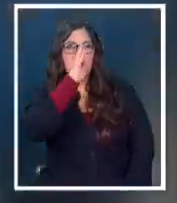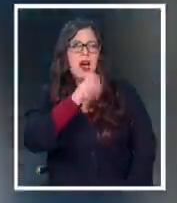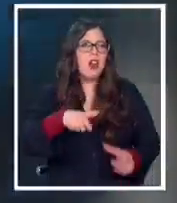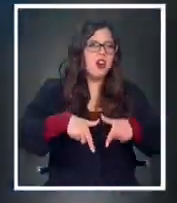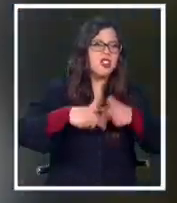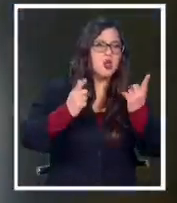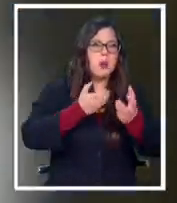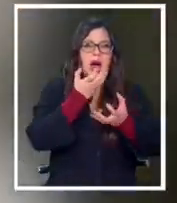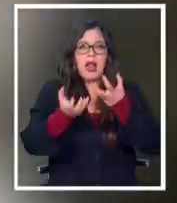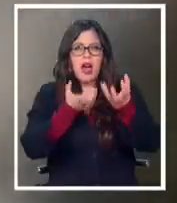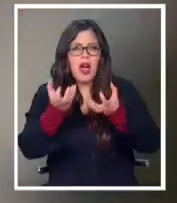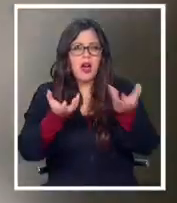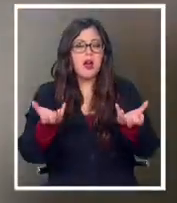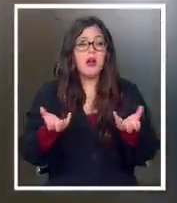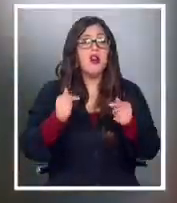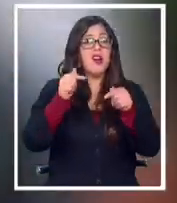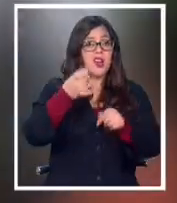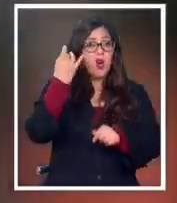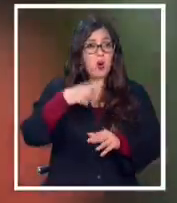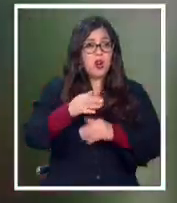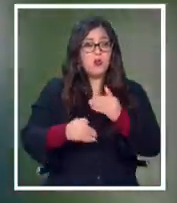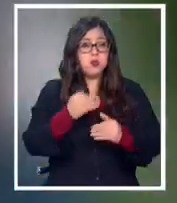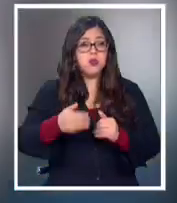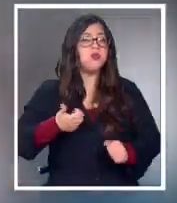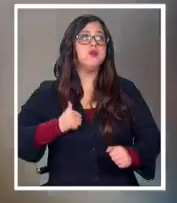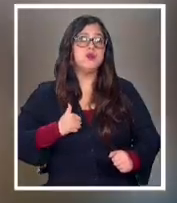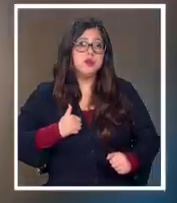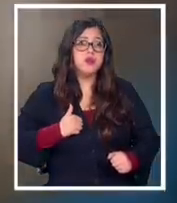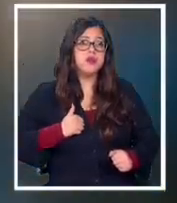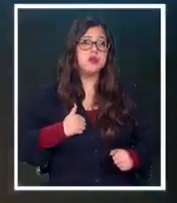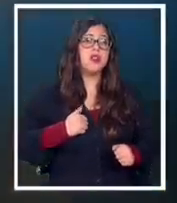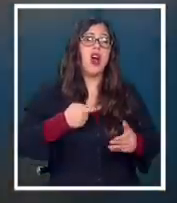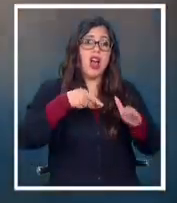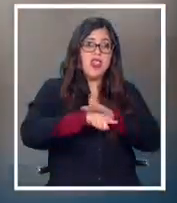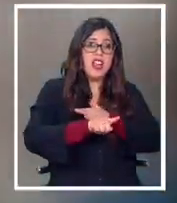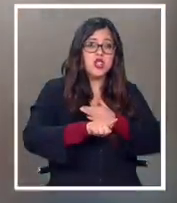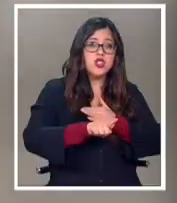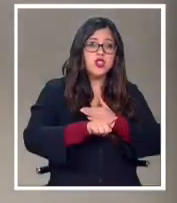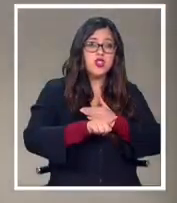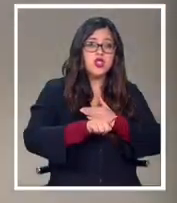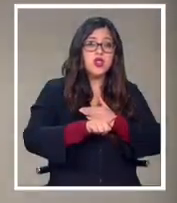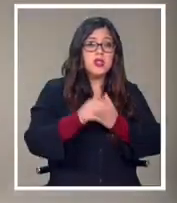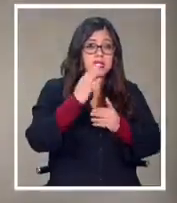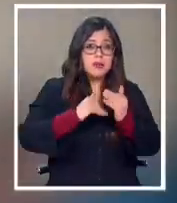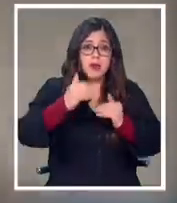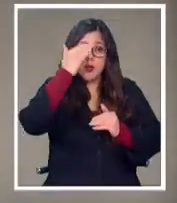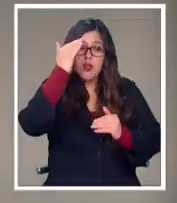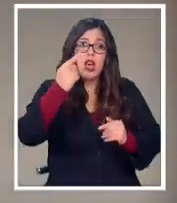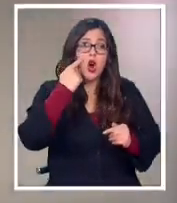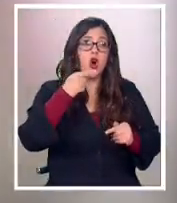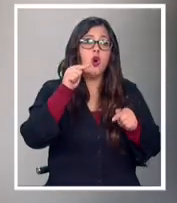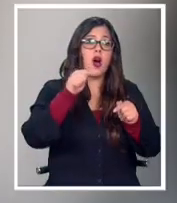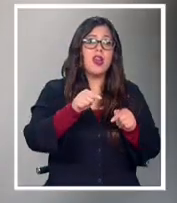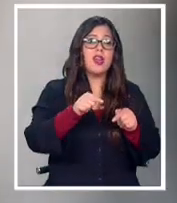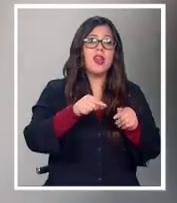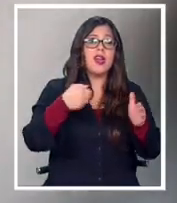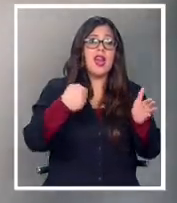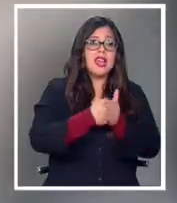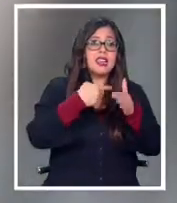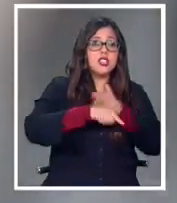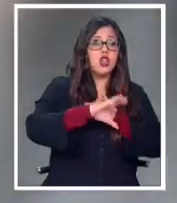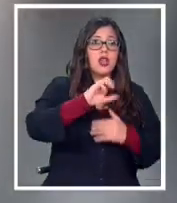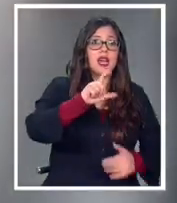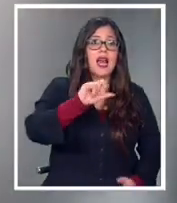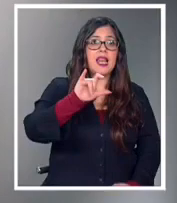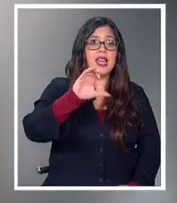tu madre! No fue el único procedimiento policial al interior del metro en el mismo día. En la estación Calicanto, un